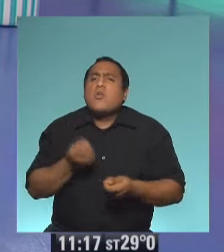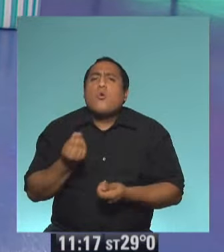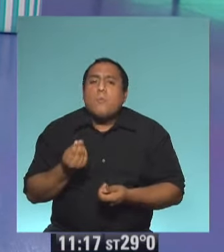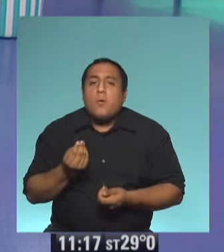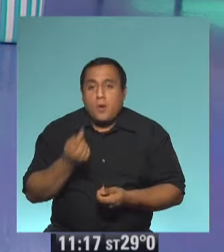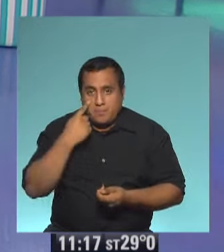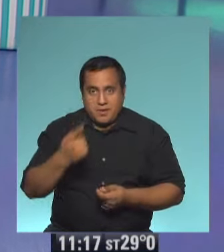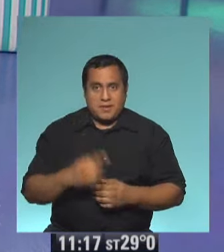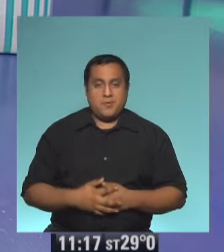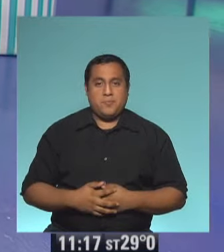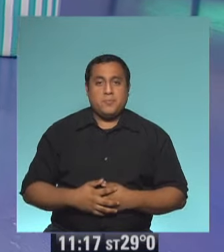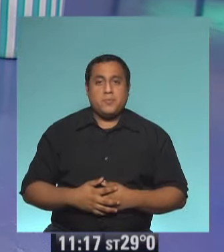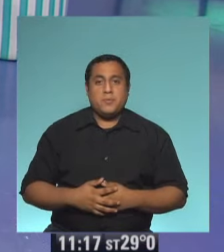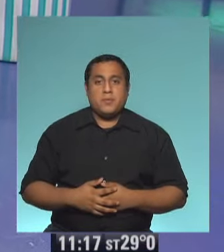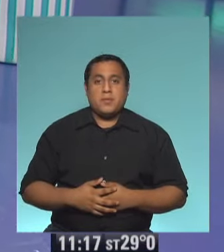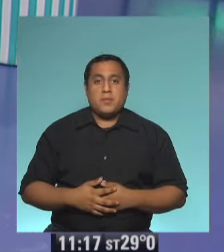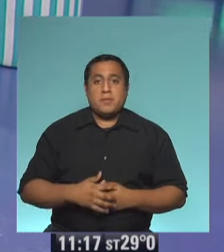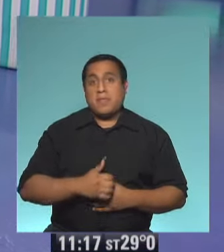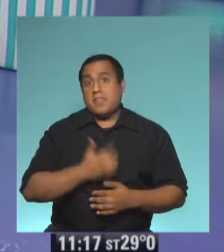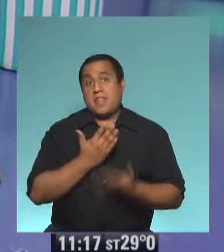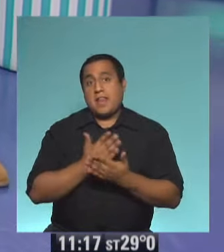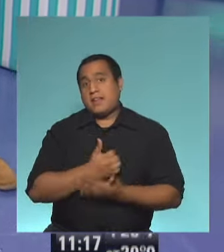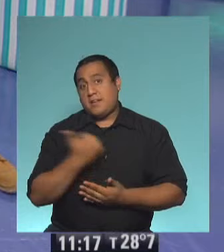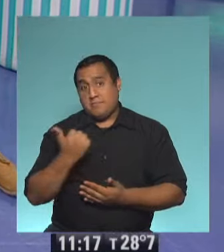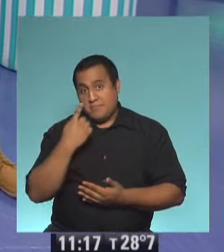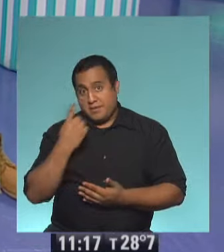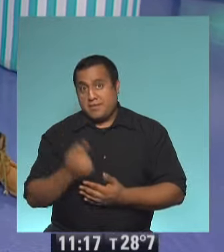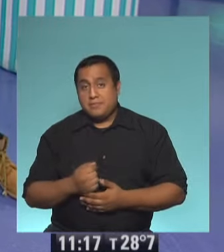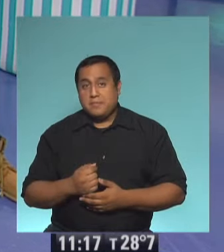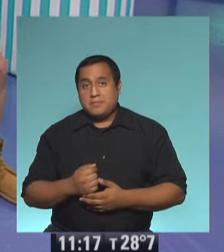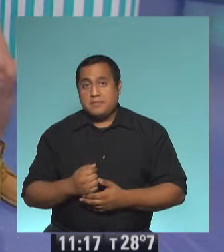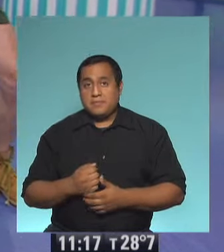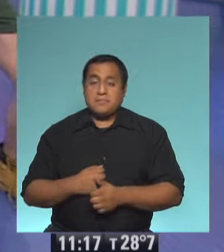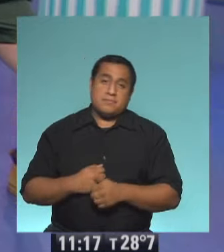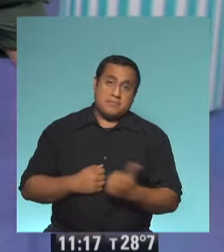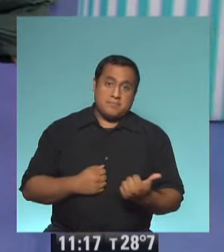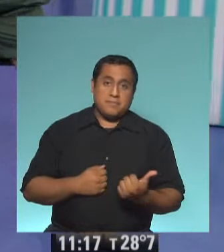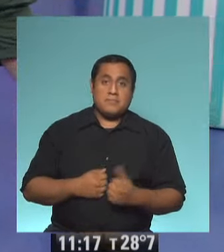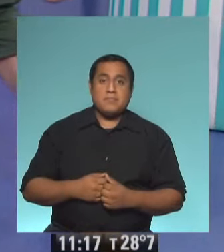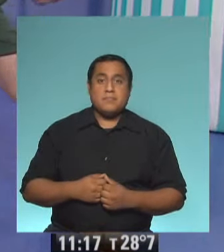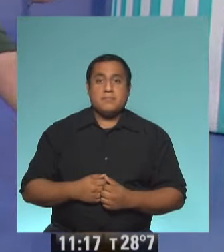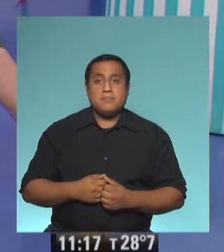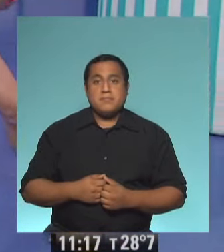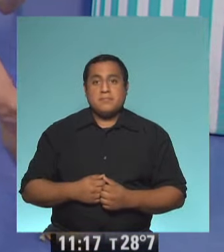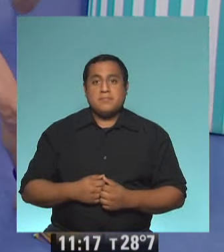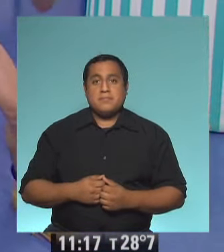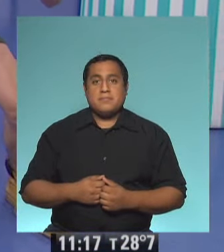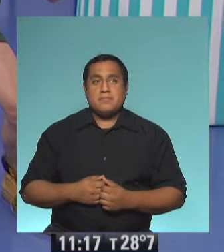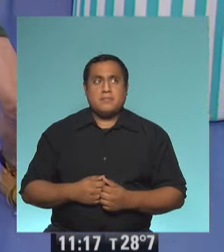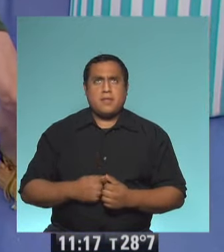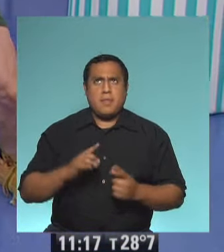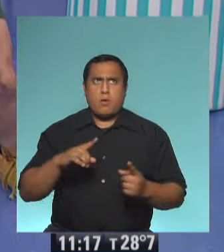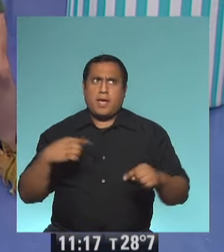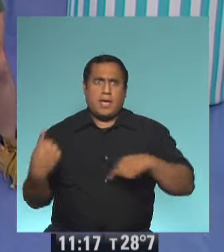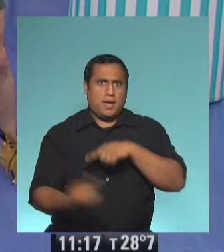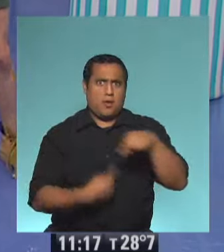unas onditas con el cuerpo, ¿no? Primero para la derecha, vamos para la derecha, para la izquierda, para la derecha. Y creo que ahí ya giramos,